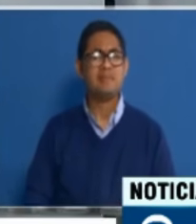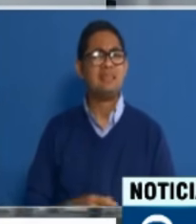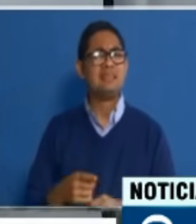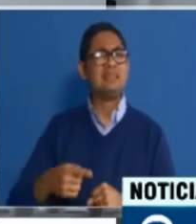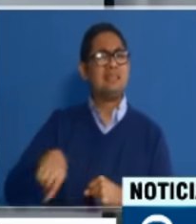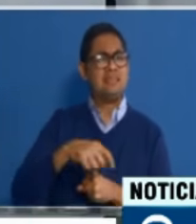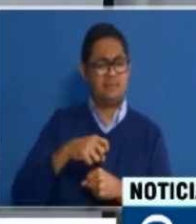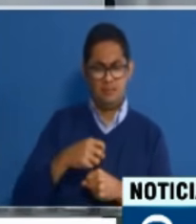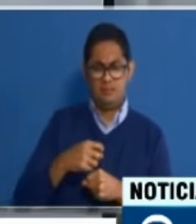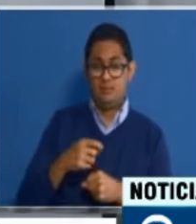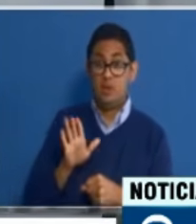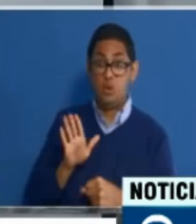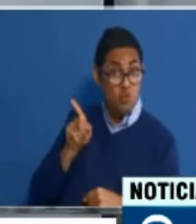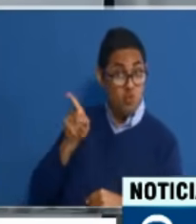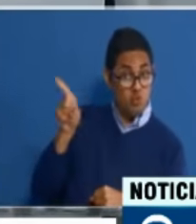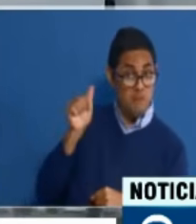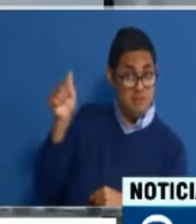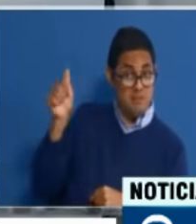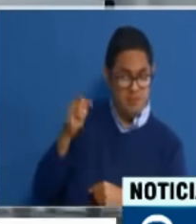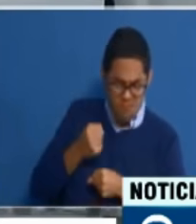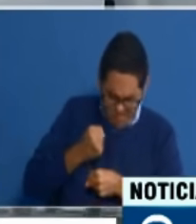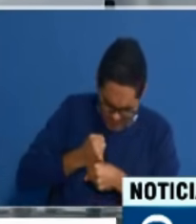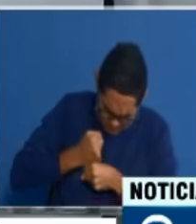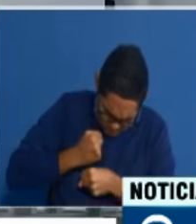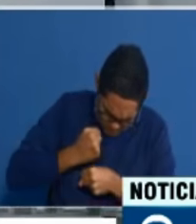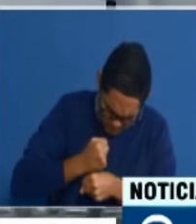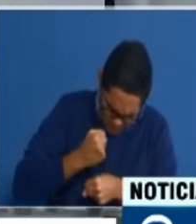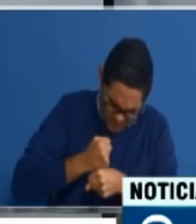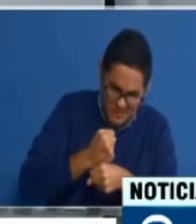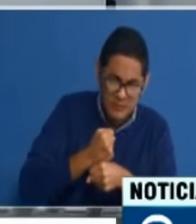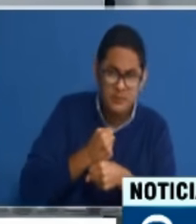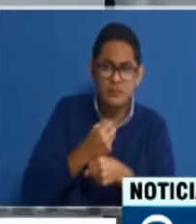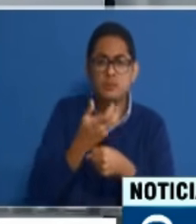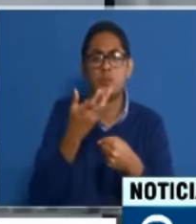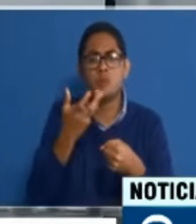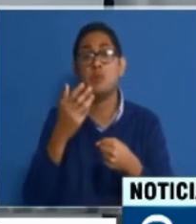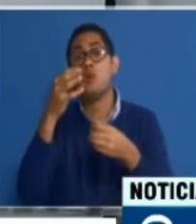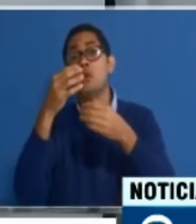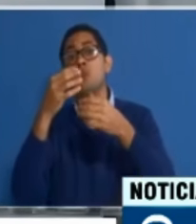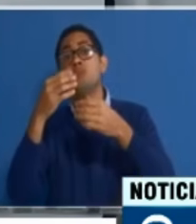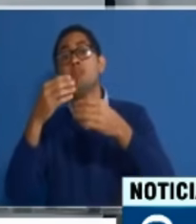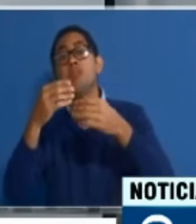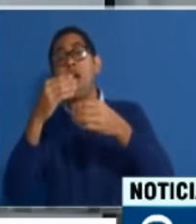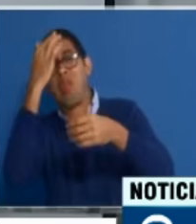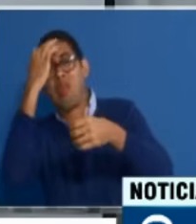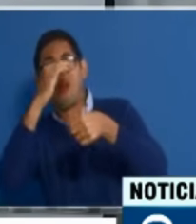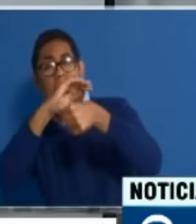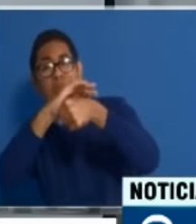estamos trabajando, he estado trabajando en el plan de la nueva normalidad.